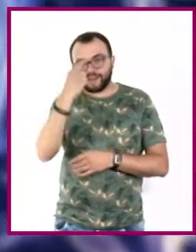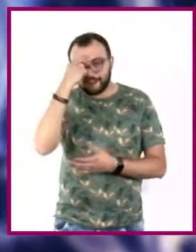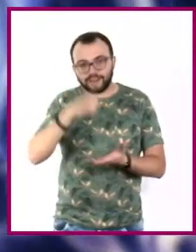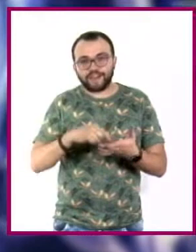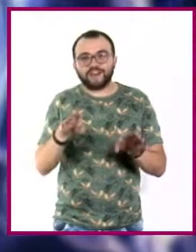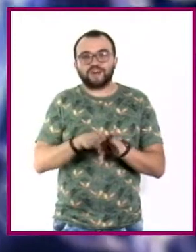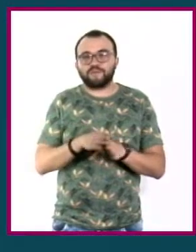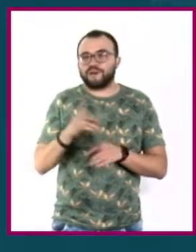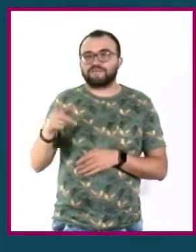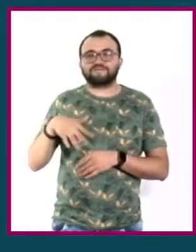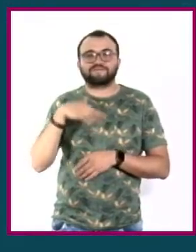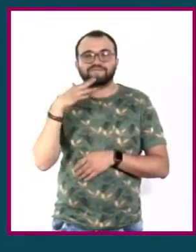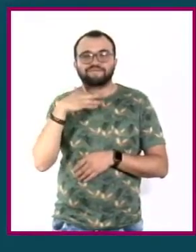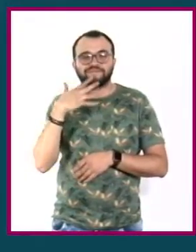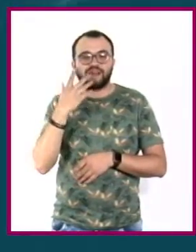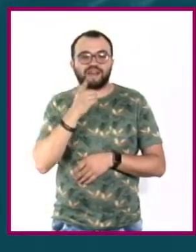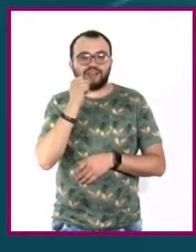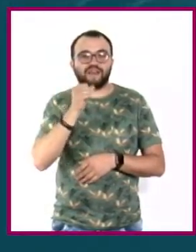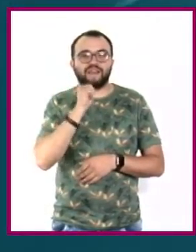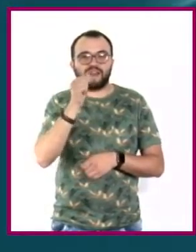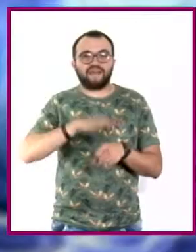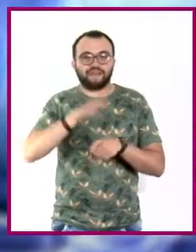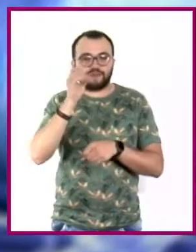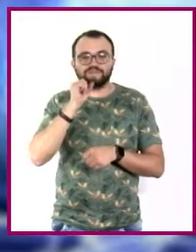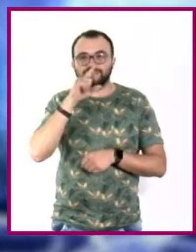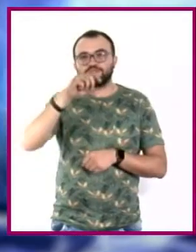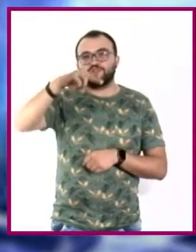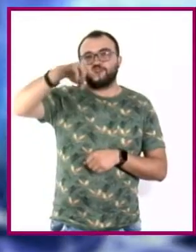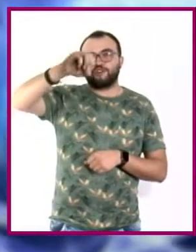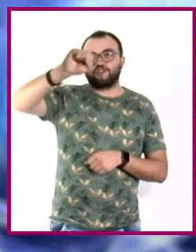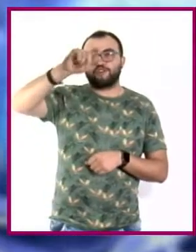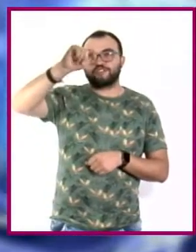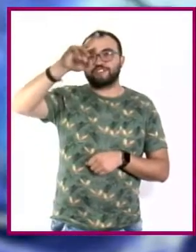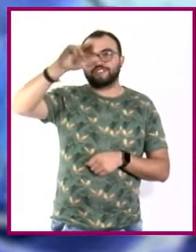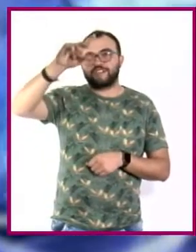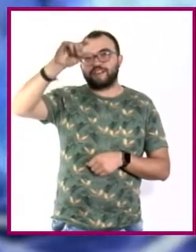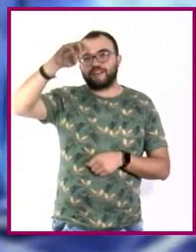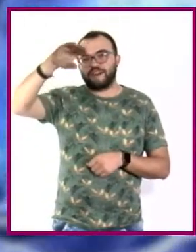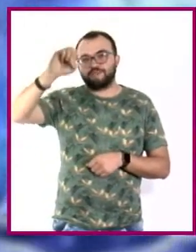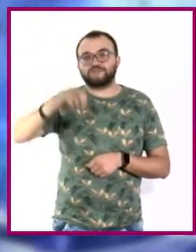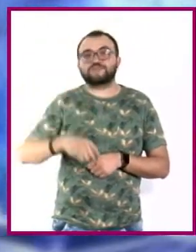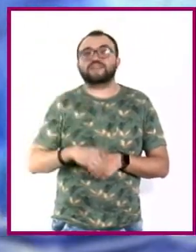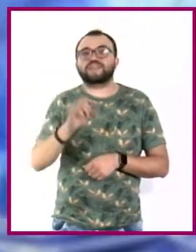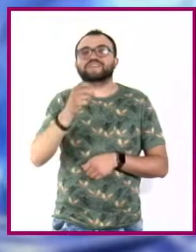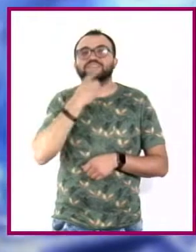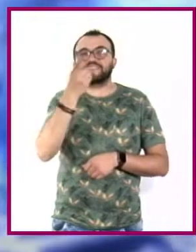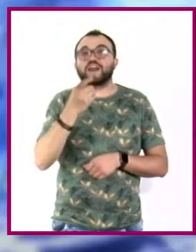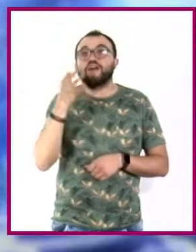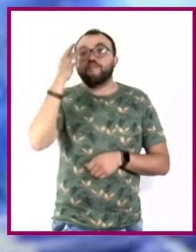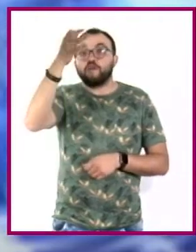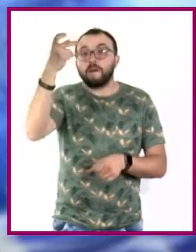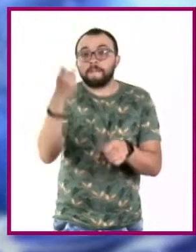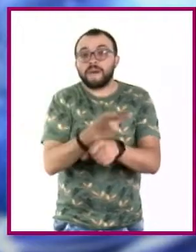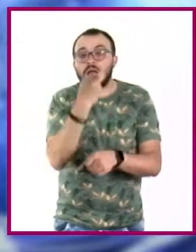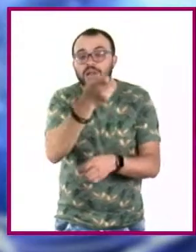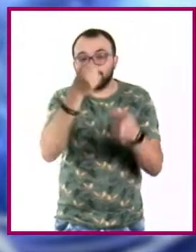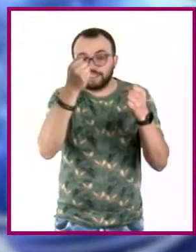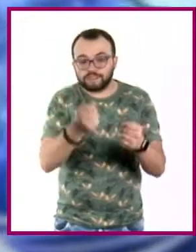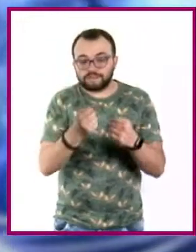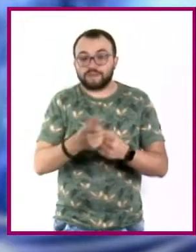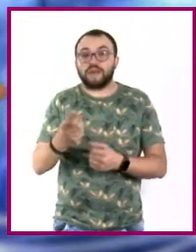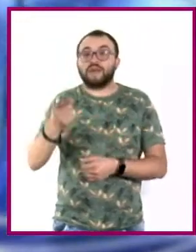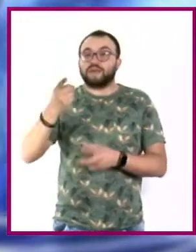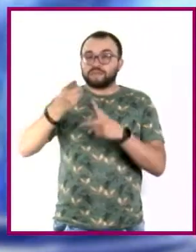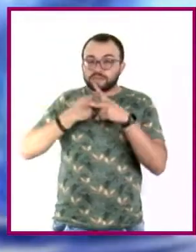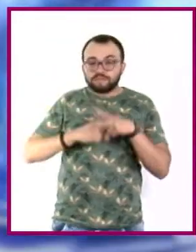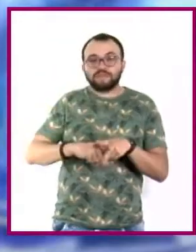de charlatanería, al puro estilo de Nostradamus. En inicio, no se pensó muy diferente de la cliodinámica, pero